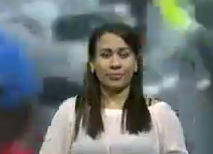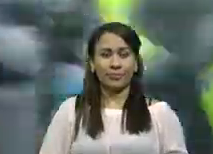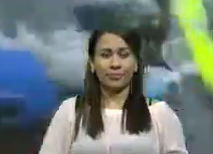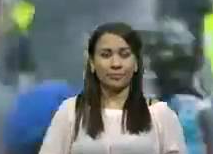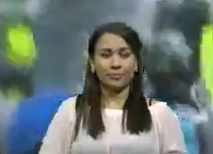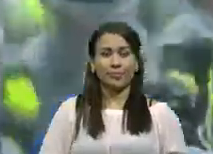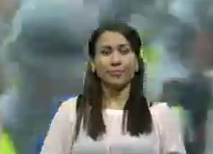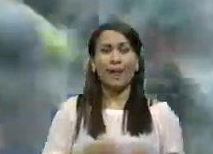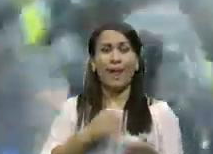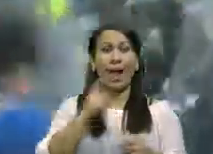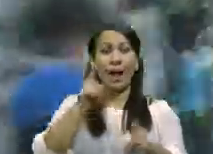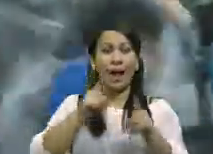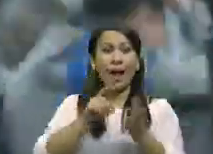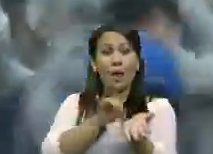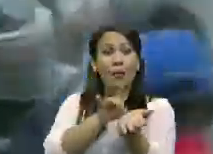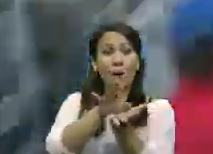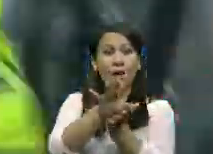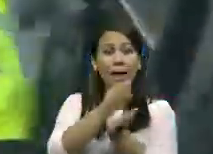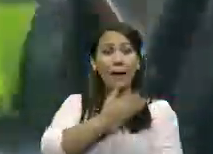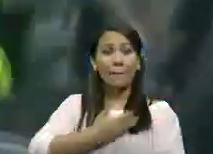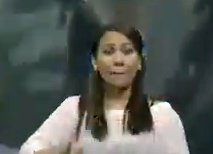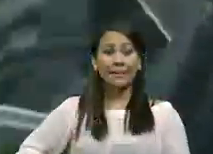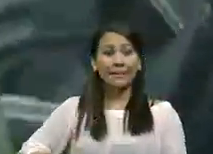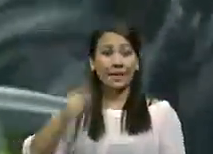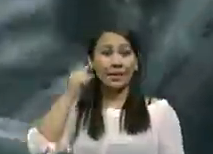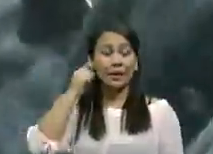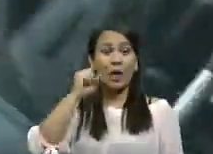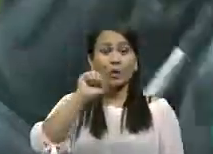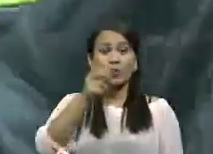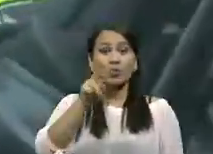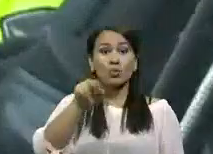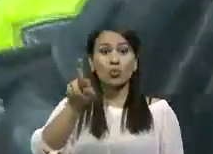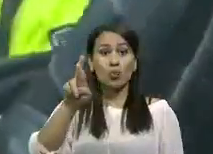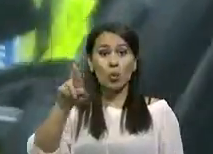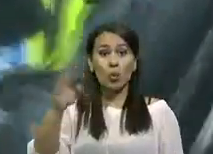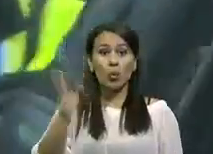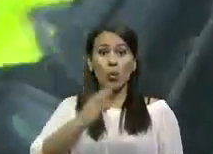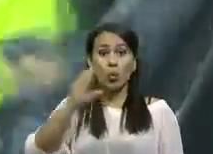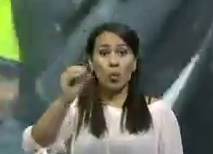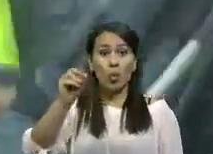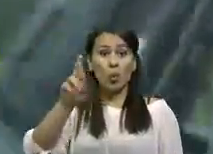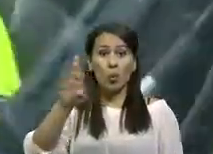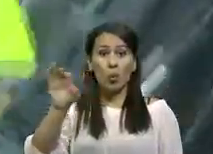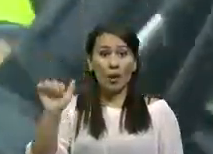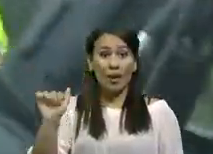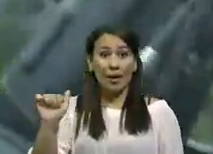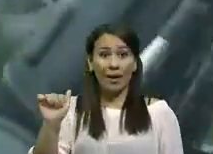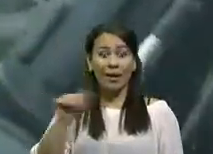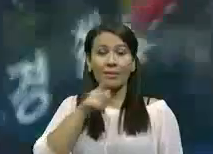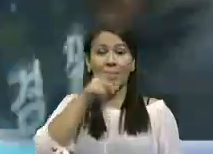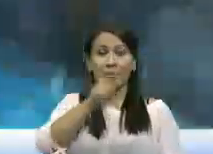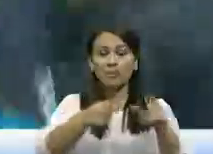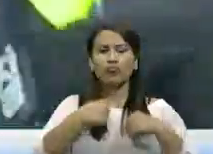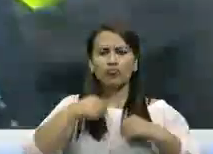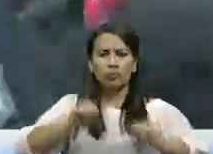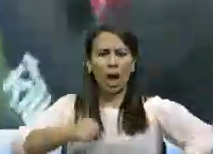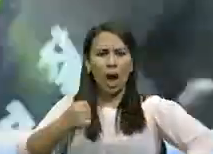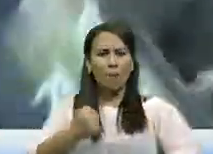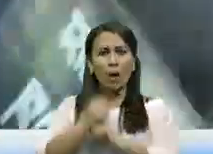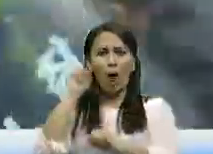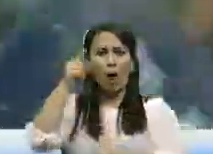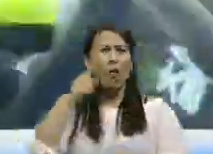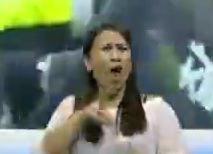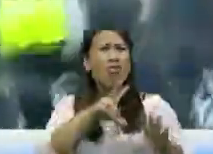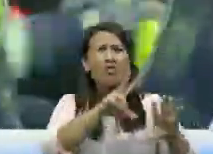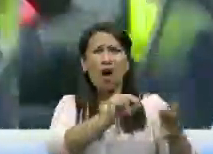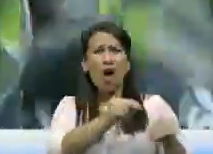La destitución de la presidenta surcoreana no fue motivo de celebración para todos en ese país. Partidarios del gobierno repudiaron la